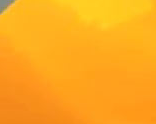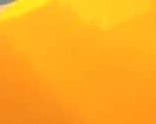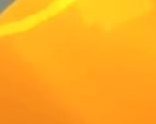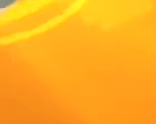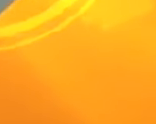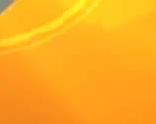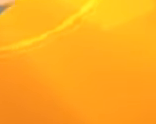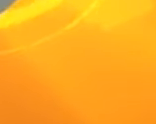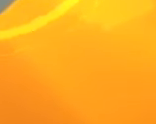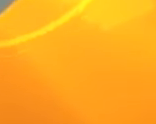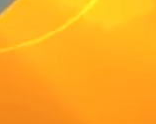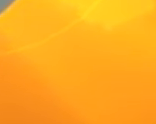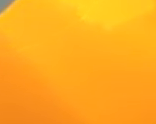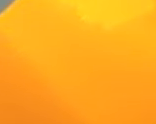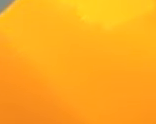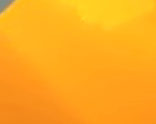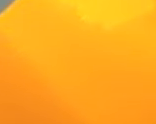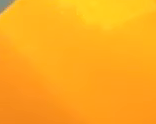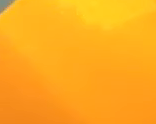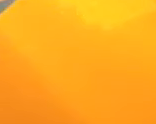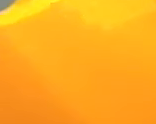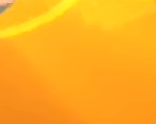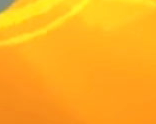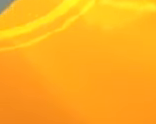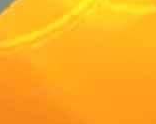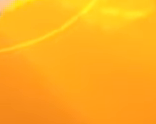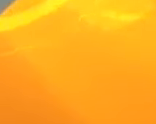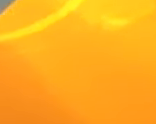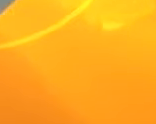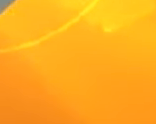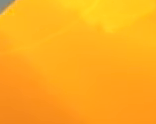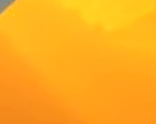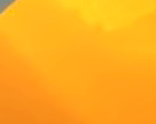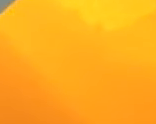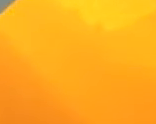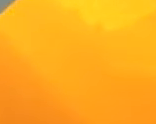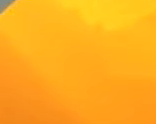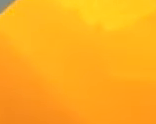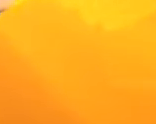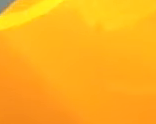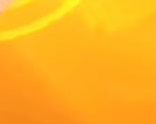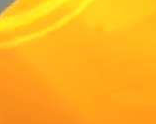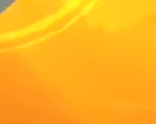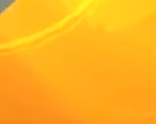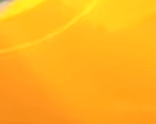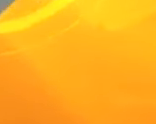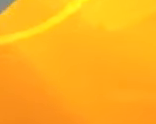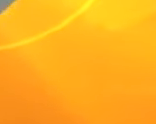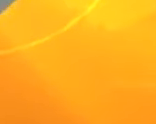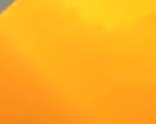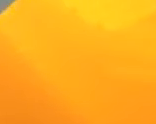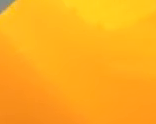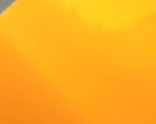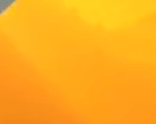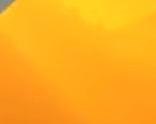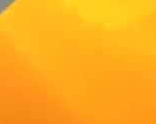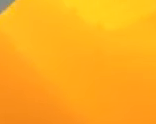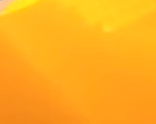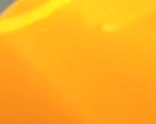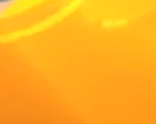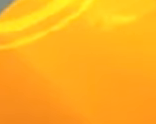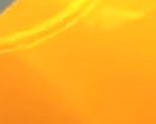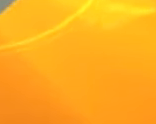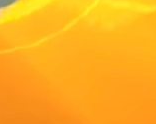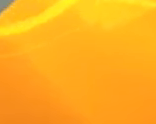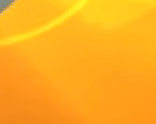al pueblo de Venezuela y más allá de los esfuerzos que ha hecho el gobierno bolivariano coordinado con el Estado de Palestina. Recordemos